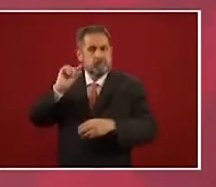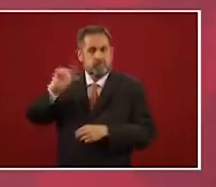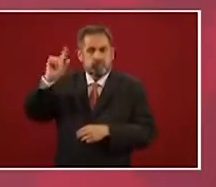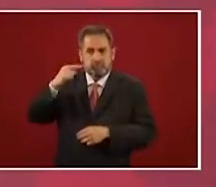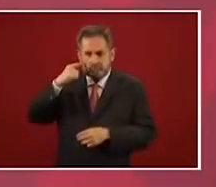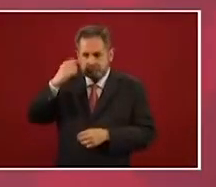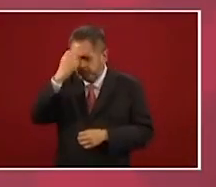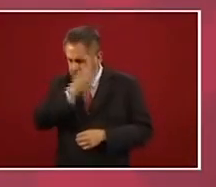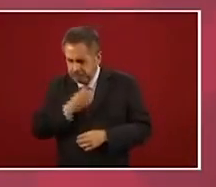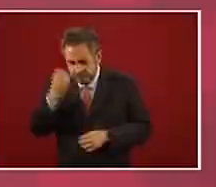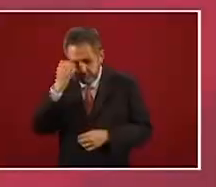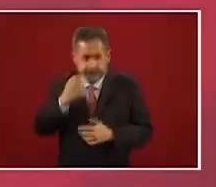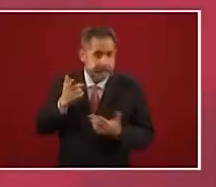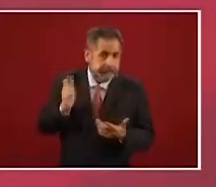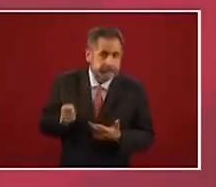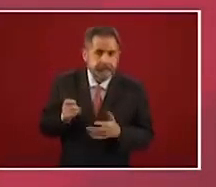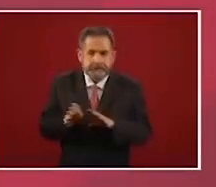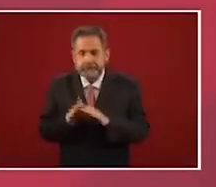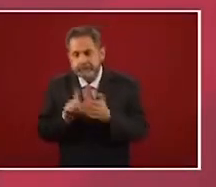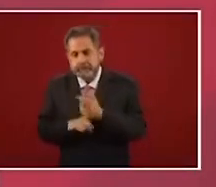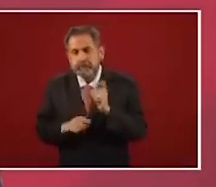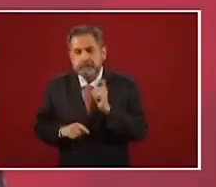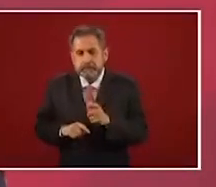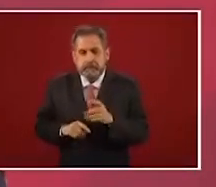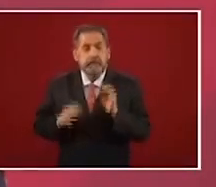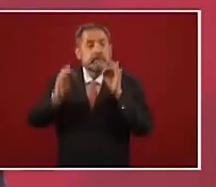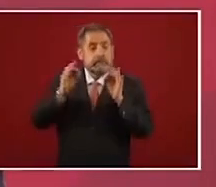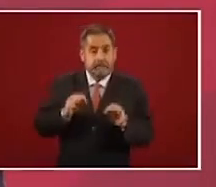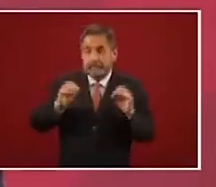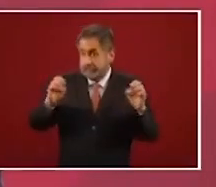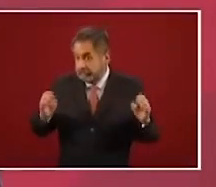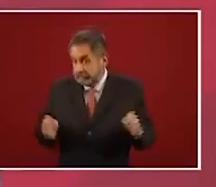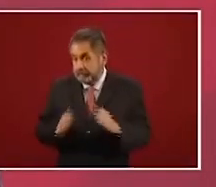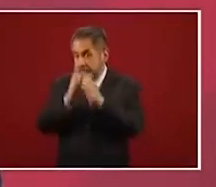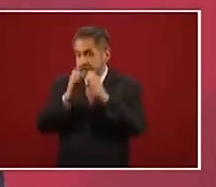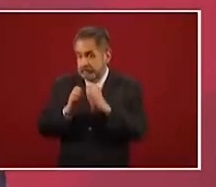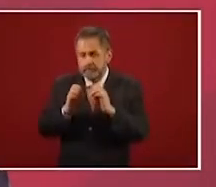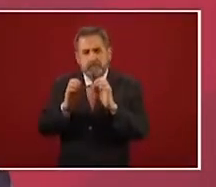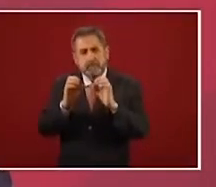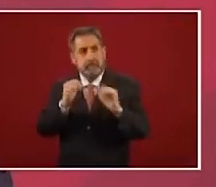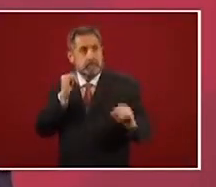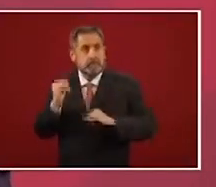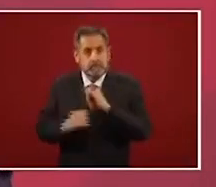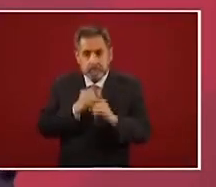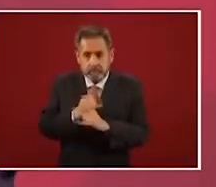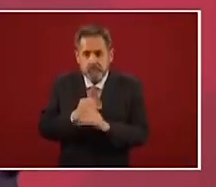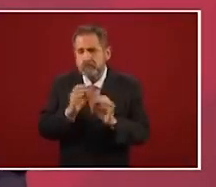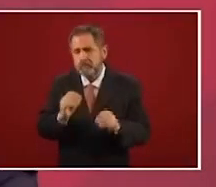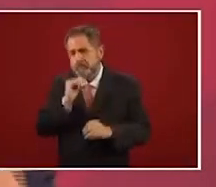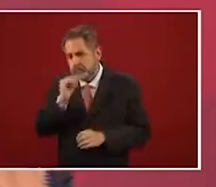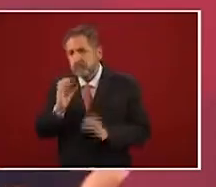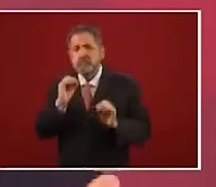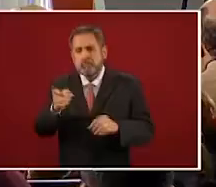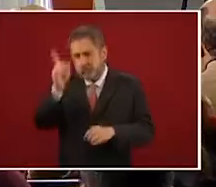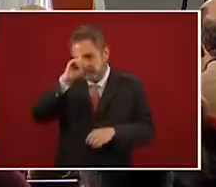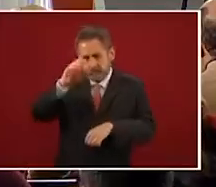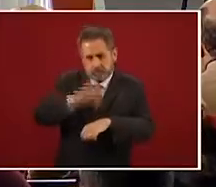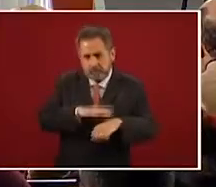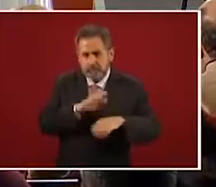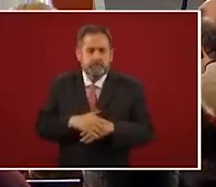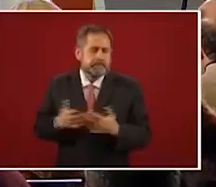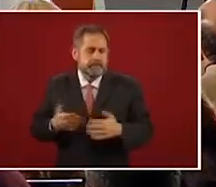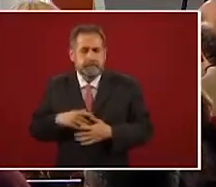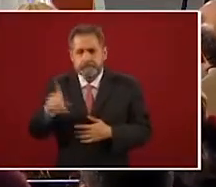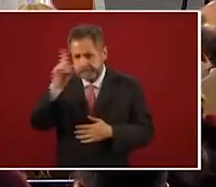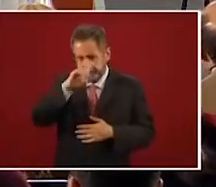estarán analizando si se trata o no formalmente de una emergencia de salud pública de interés internacional y qué recomendaciones hay. Finalmente,